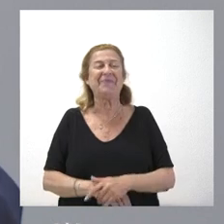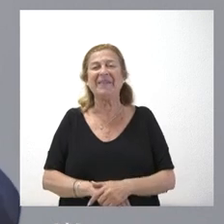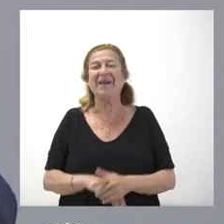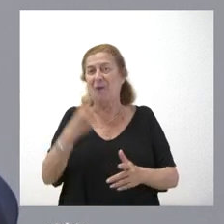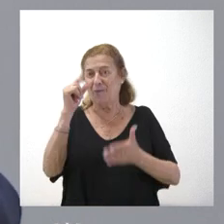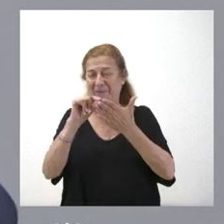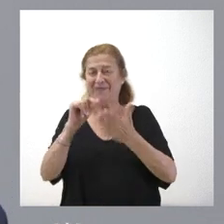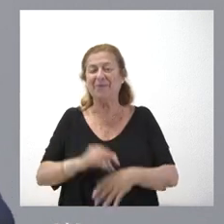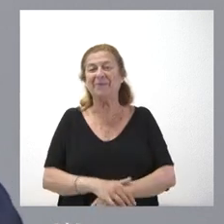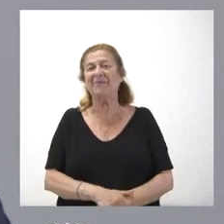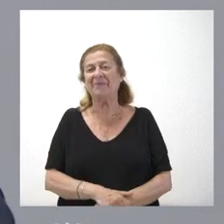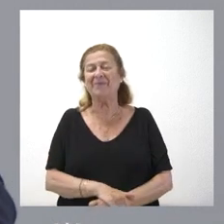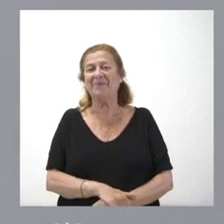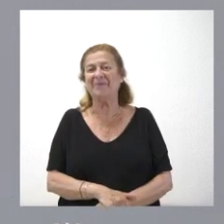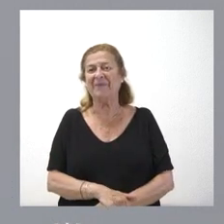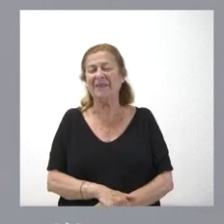momento